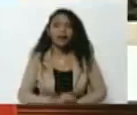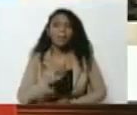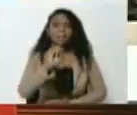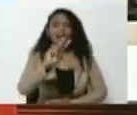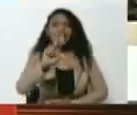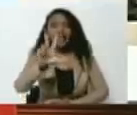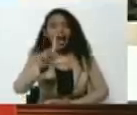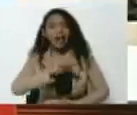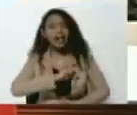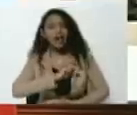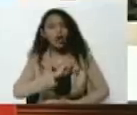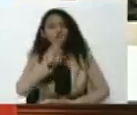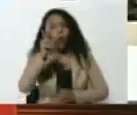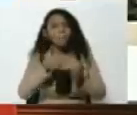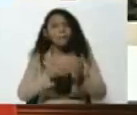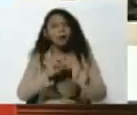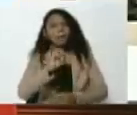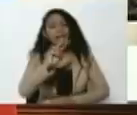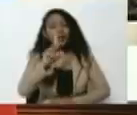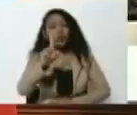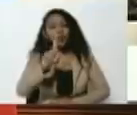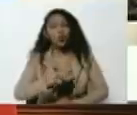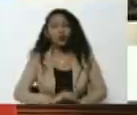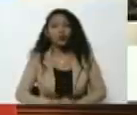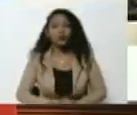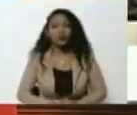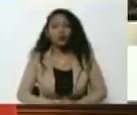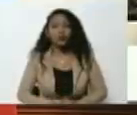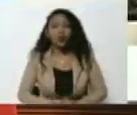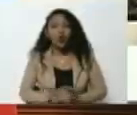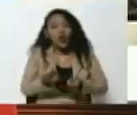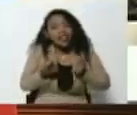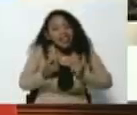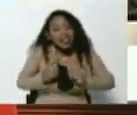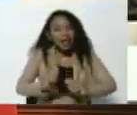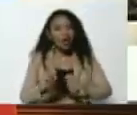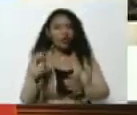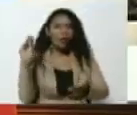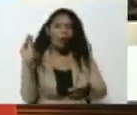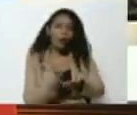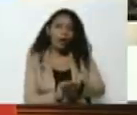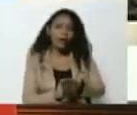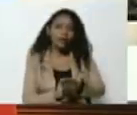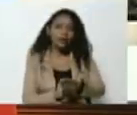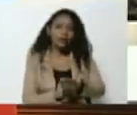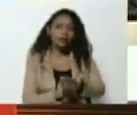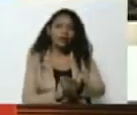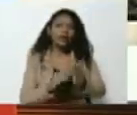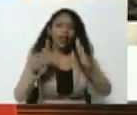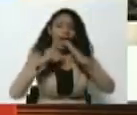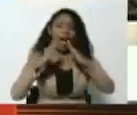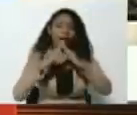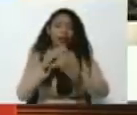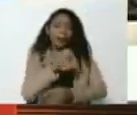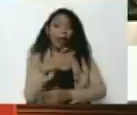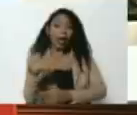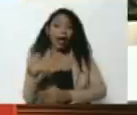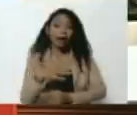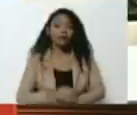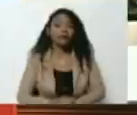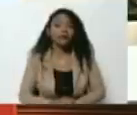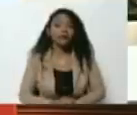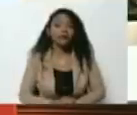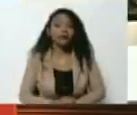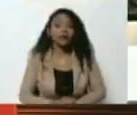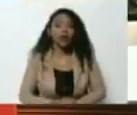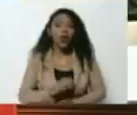23 de enero de 2021, los que trataron de poner desde la Casa Blanca